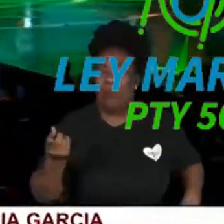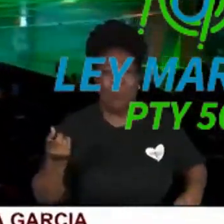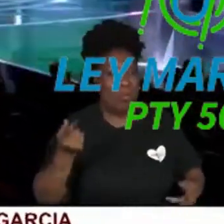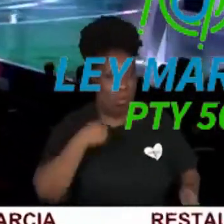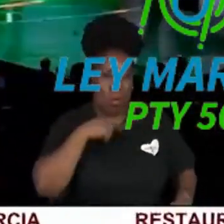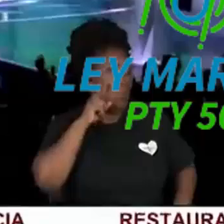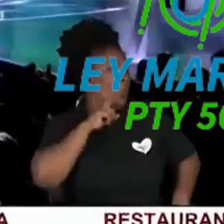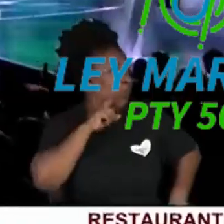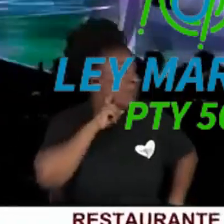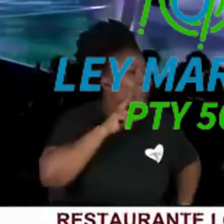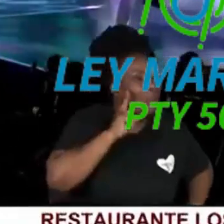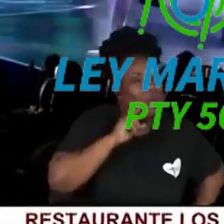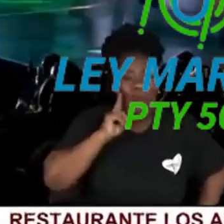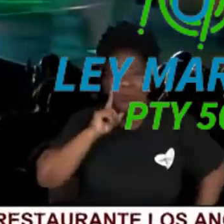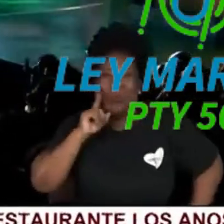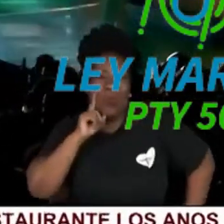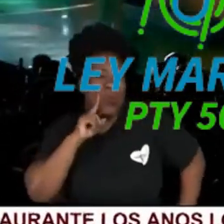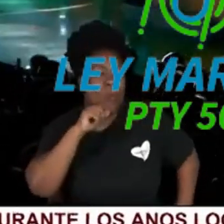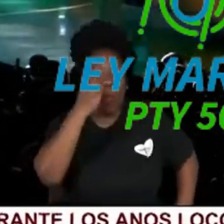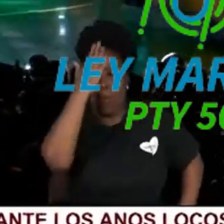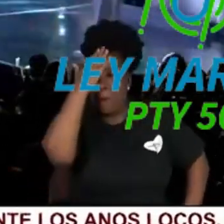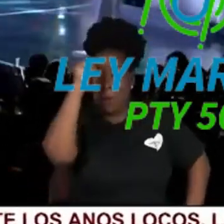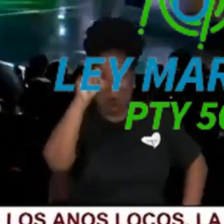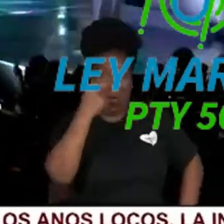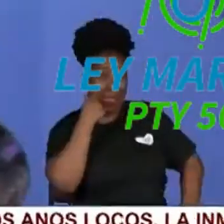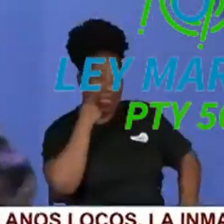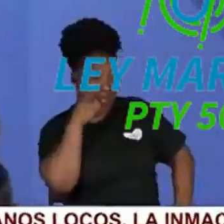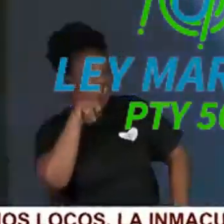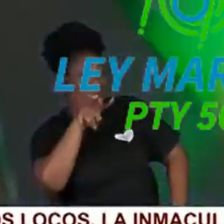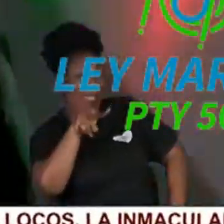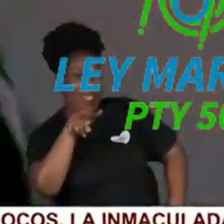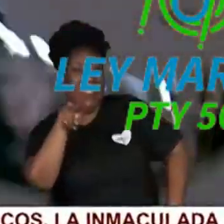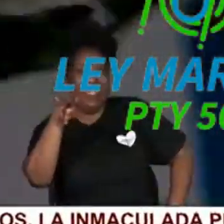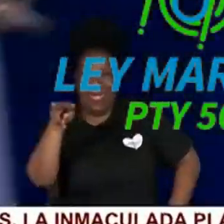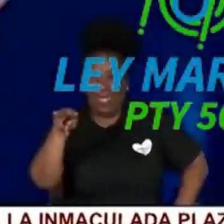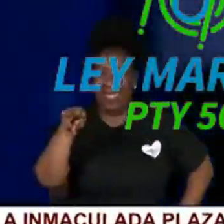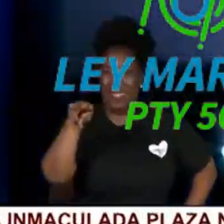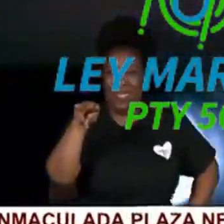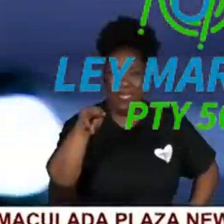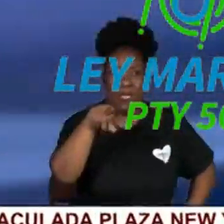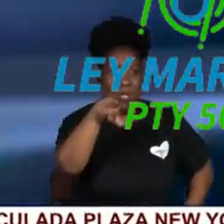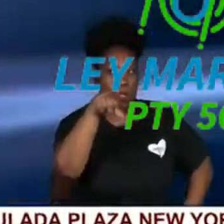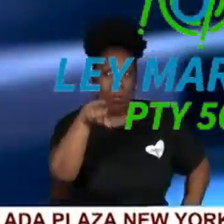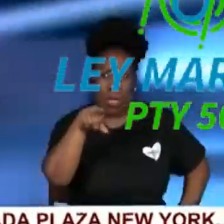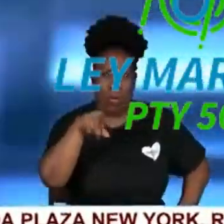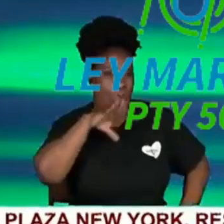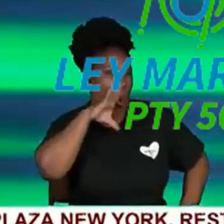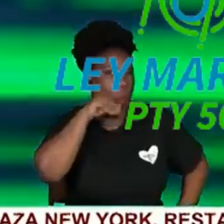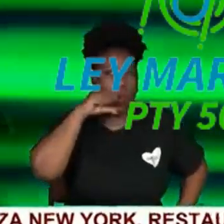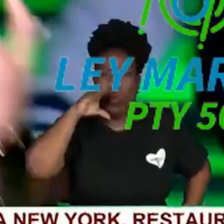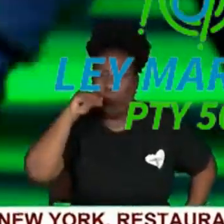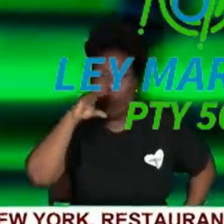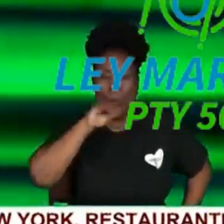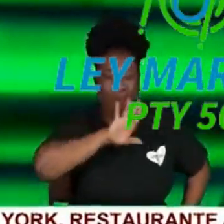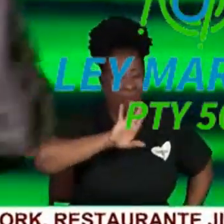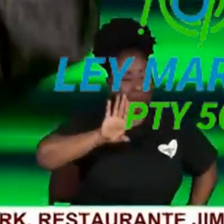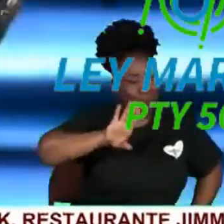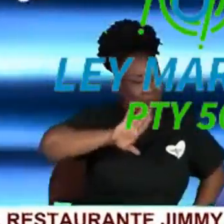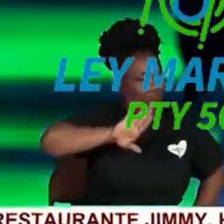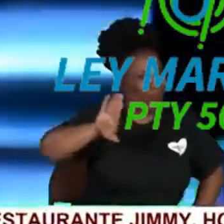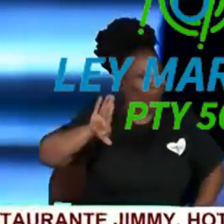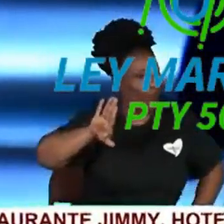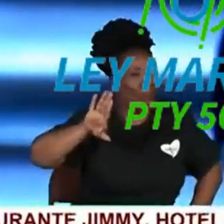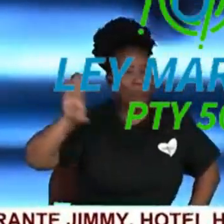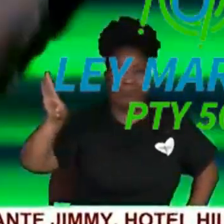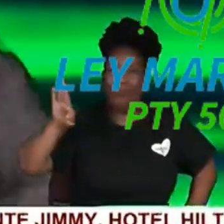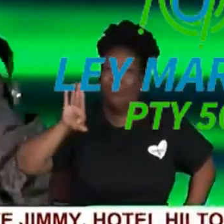están diciendo, es porque están viendo. ¿Cómo? Que tú eres un perro. Ahora yo te quiero escuchar.